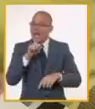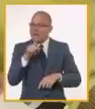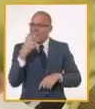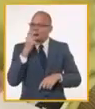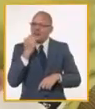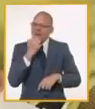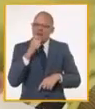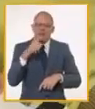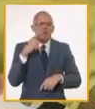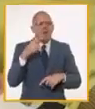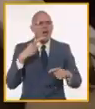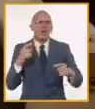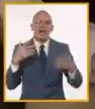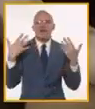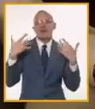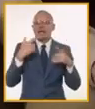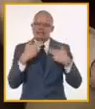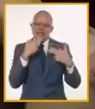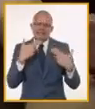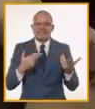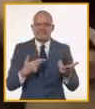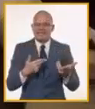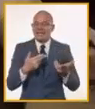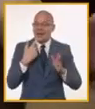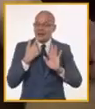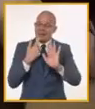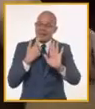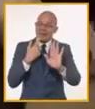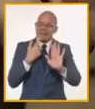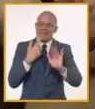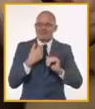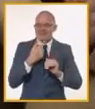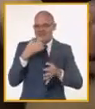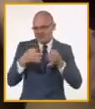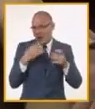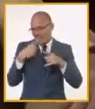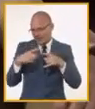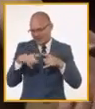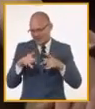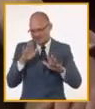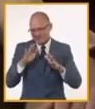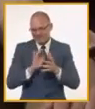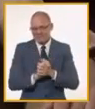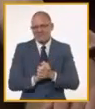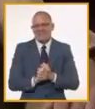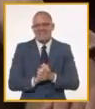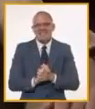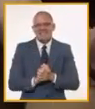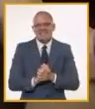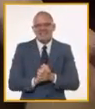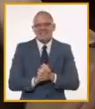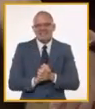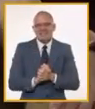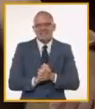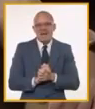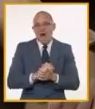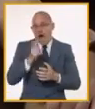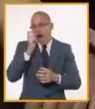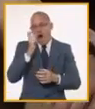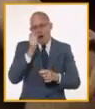hace en su tiempo libre? Bueno, te puedo hacer otro cuento. Uno que yo lo tenía trabajando mucho. Sí. Y el tipo